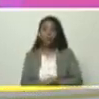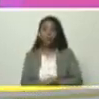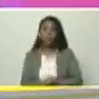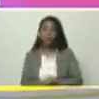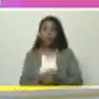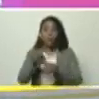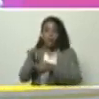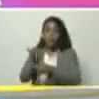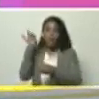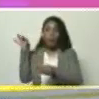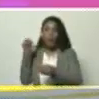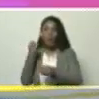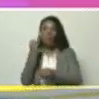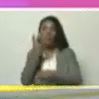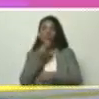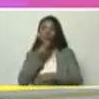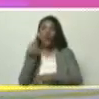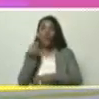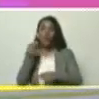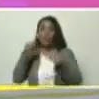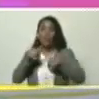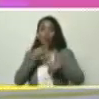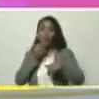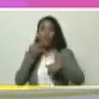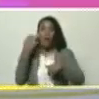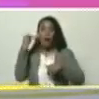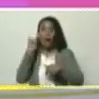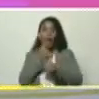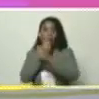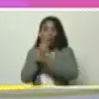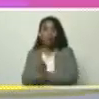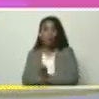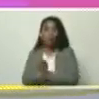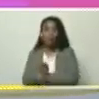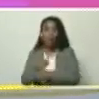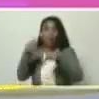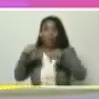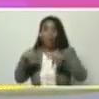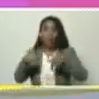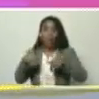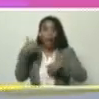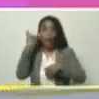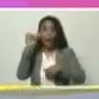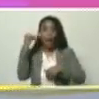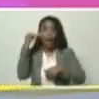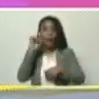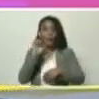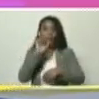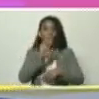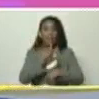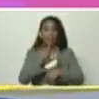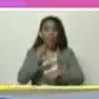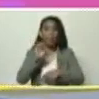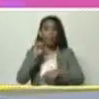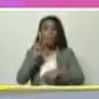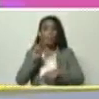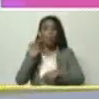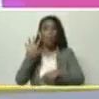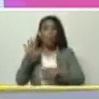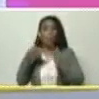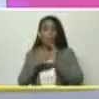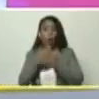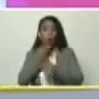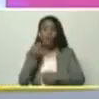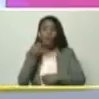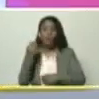sacamos cuántos jóvenes, de estos jóvenes que se están graduando, de estos, aquí sí son de los 324 mil